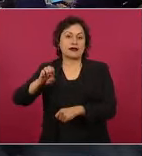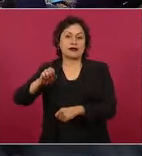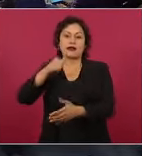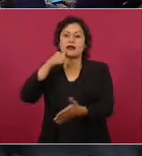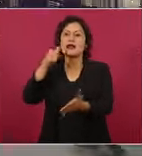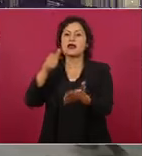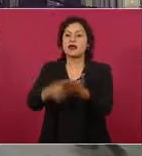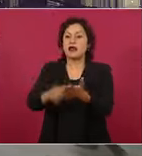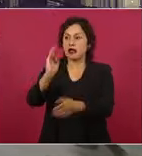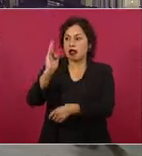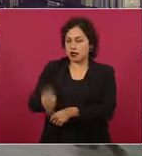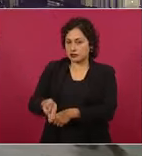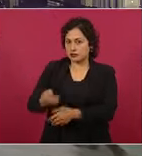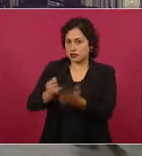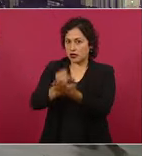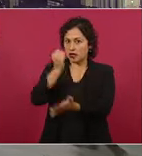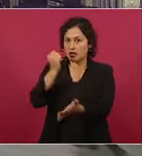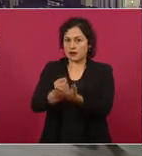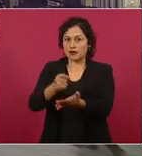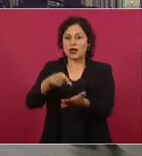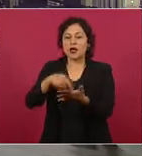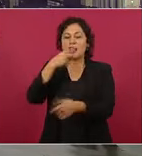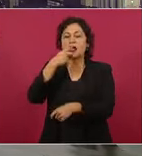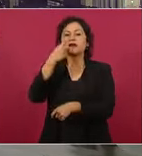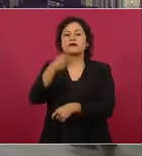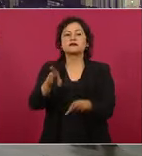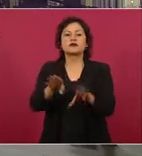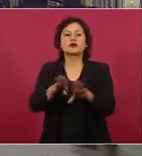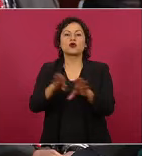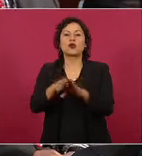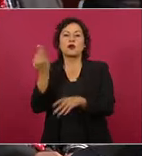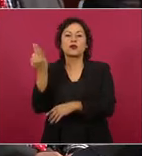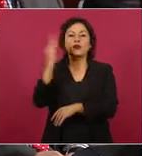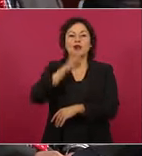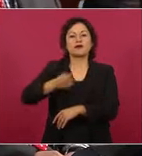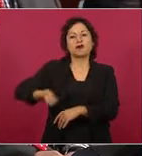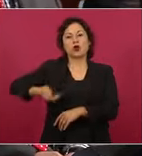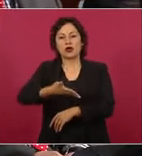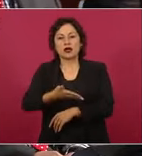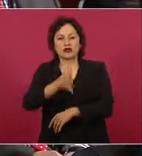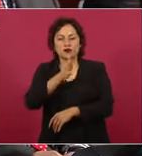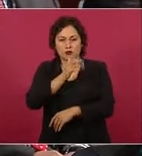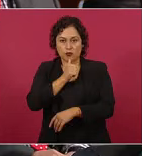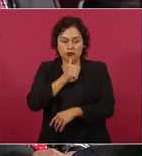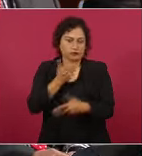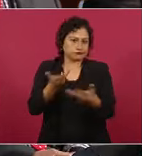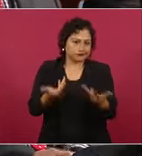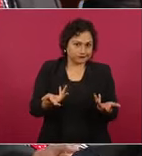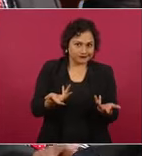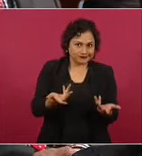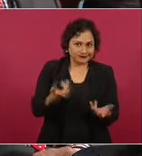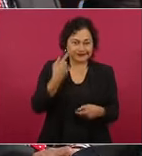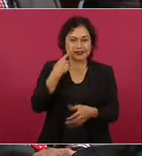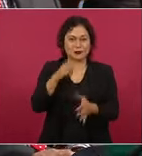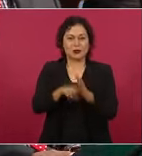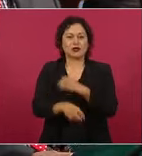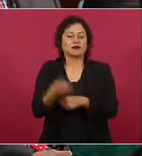establece que no se les puede llamar traidores a los traidores, y al final de cuentas, bueno, esto forma parte del